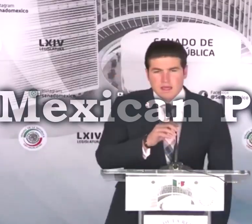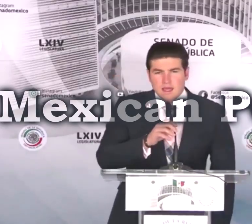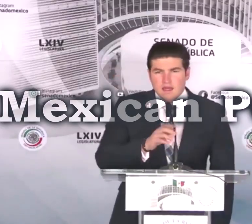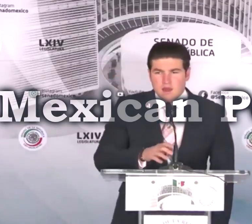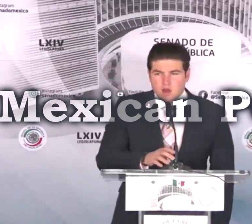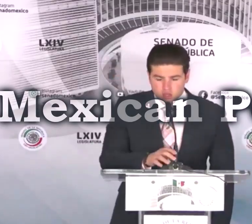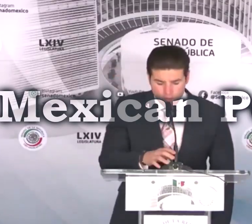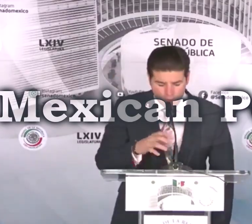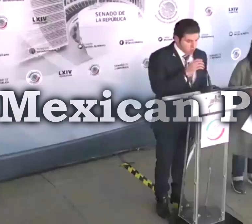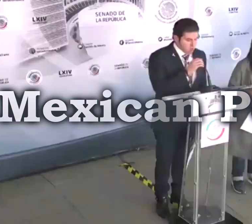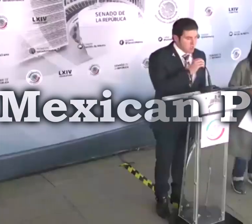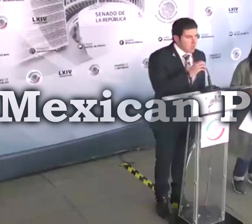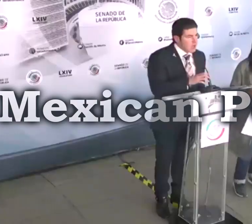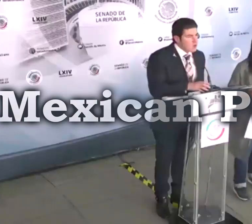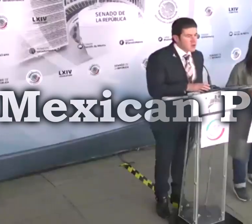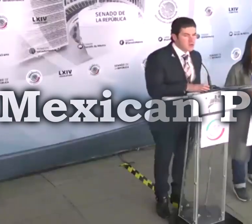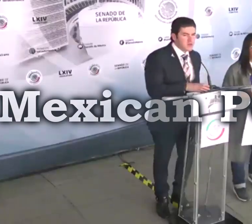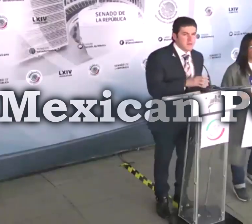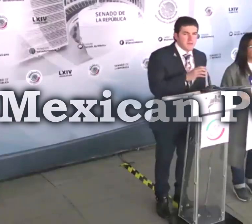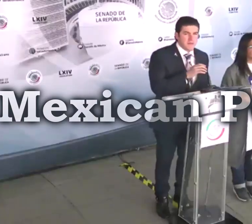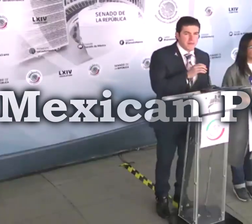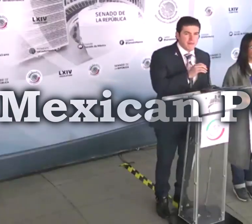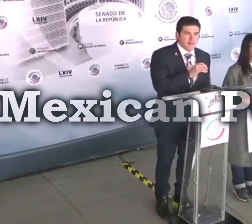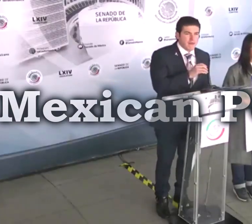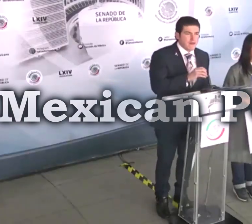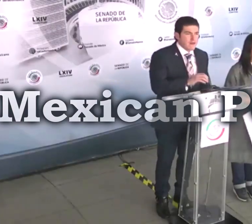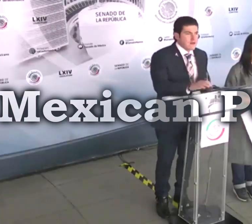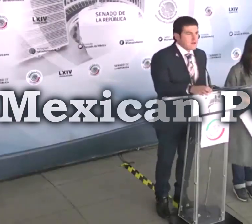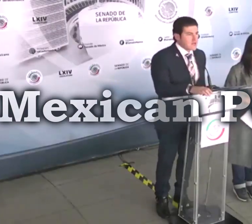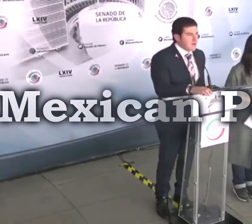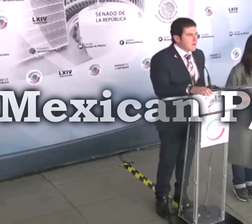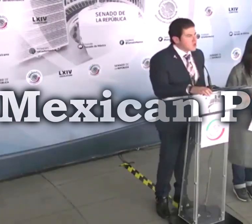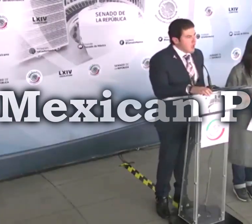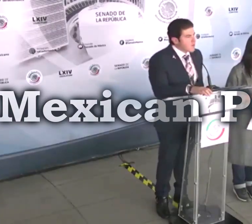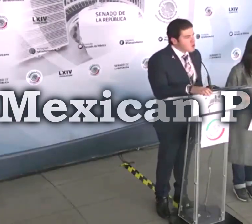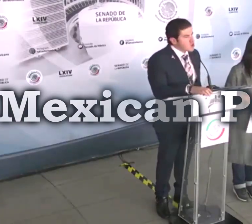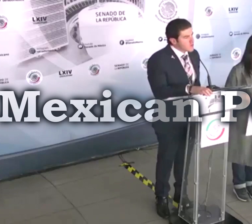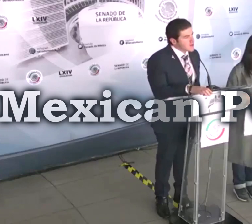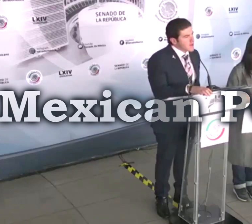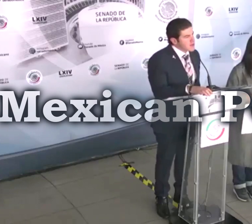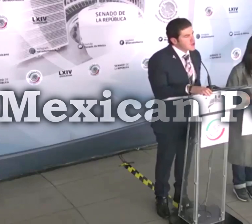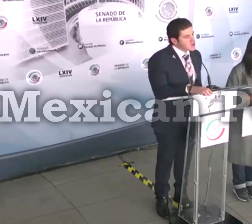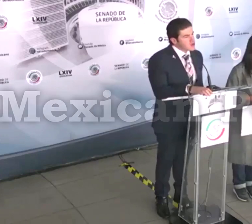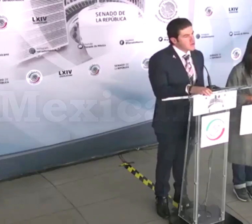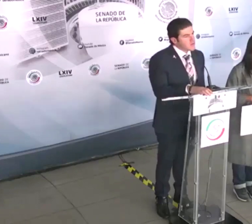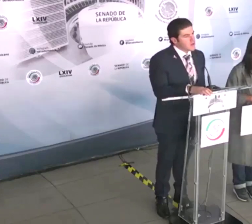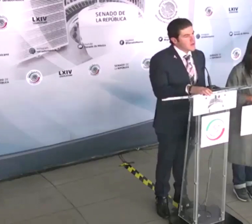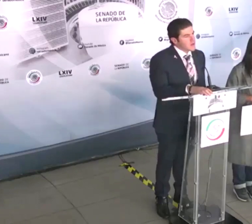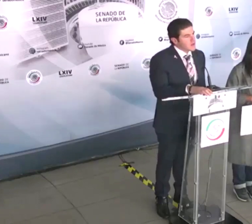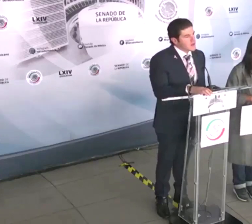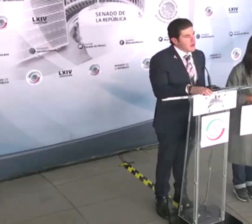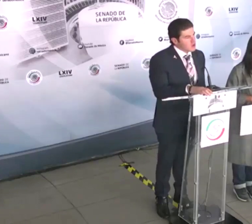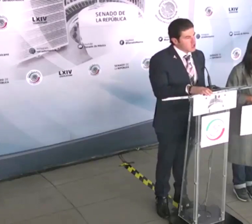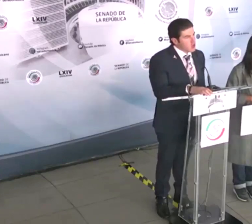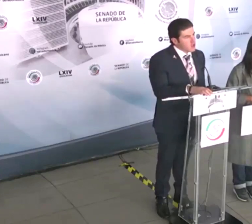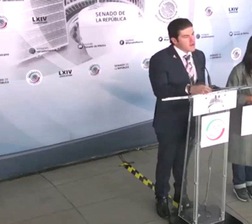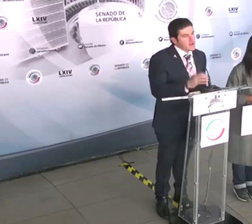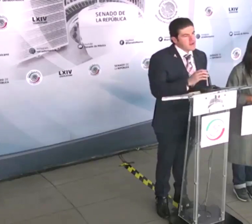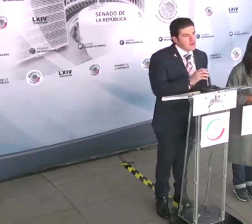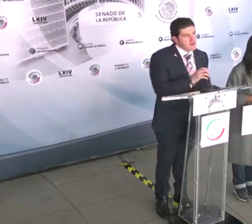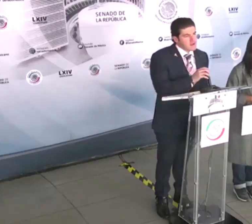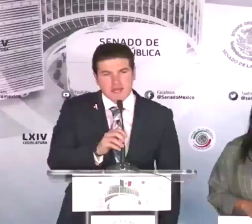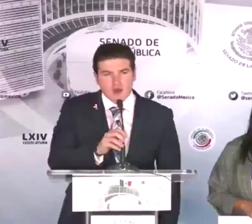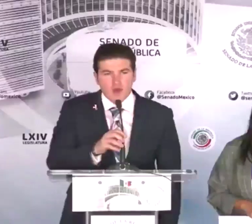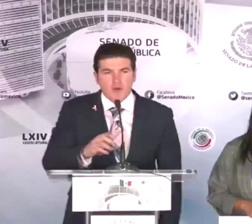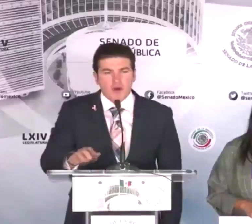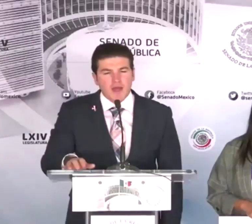No somos ingenuos, sabemos que hay muchos más casos de los que hoy